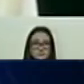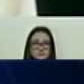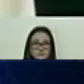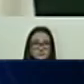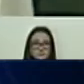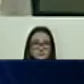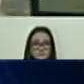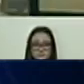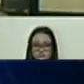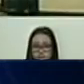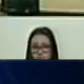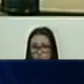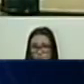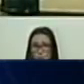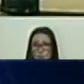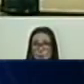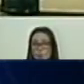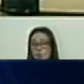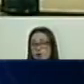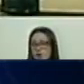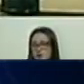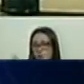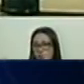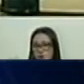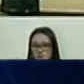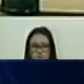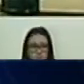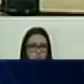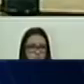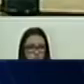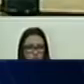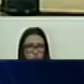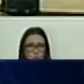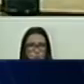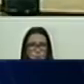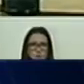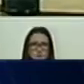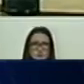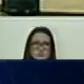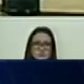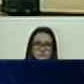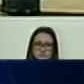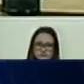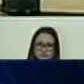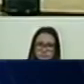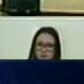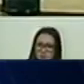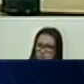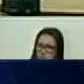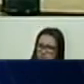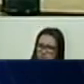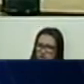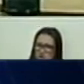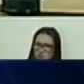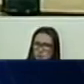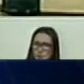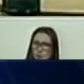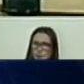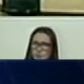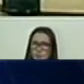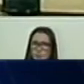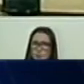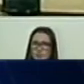todo lo que se dictaba de Washington. Y uno decía, tanta gloria contenido en la historia